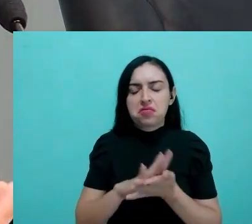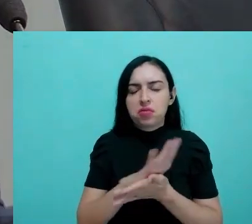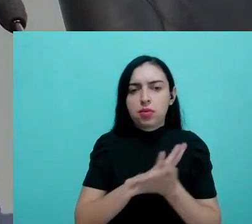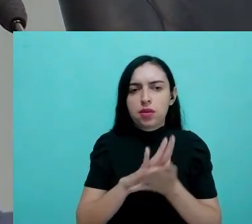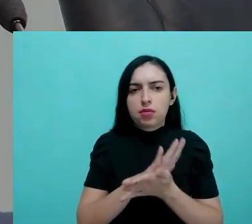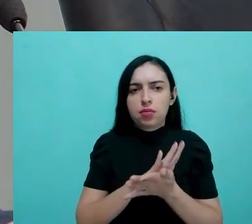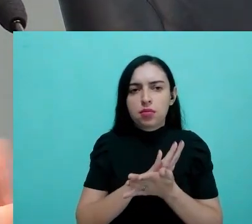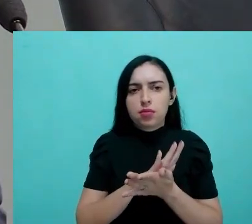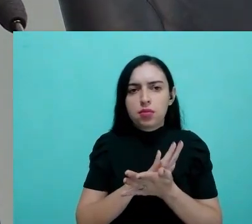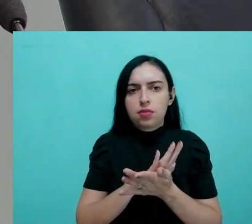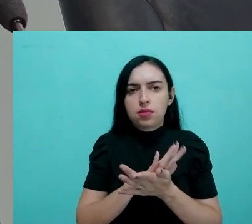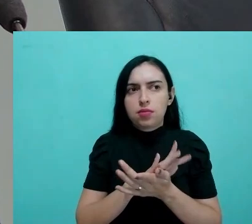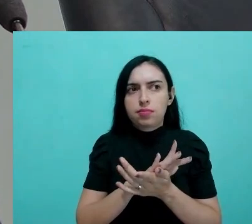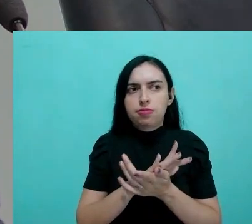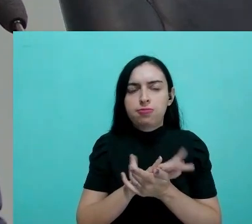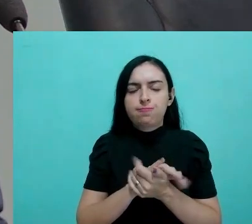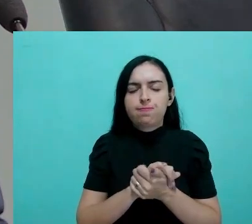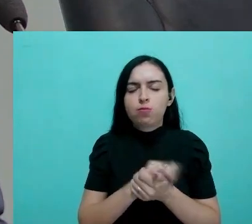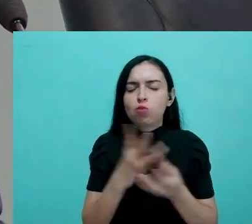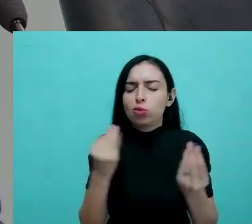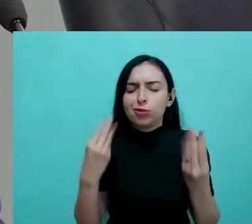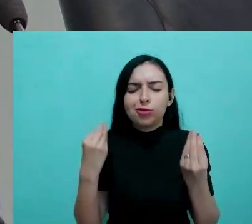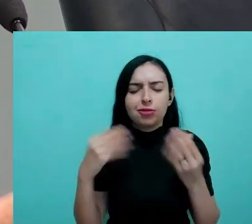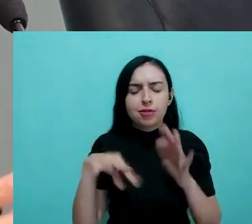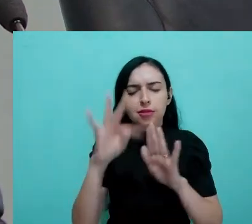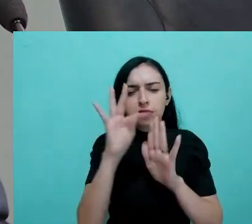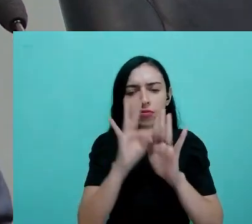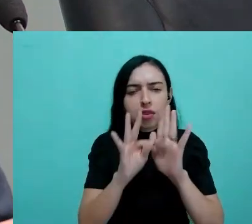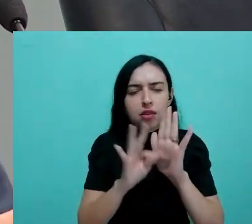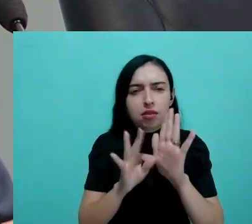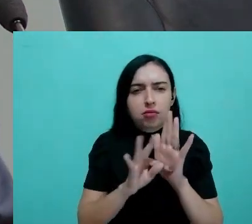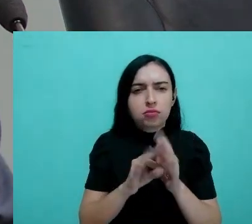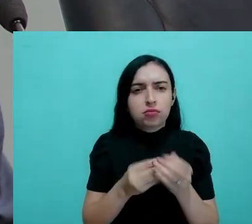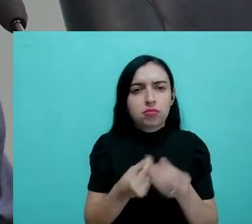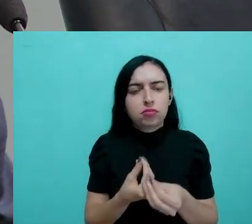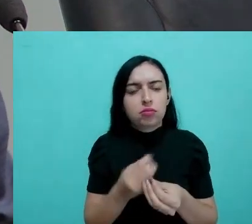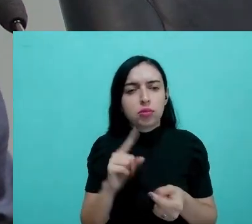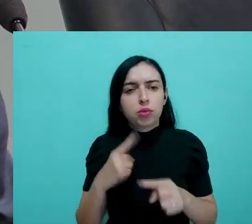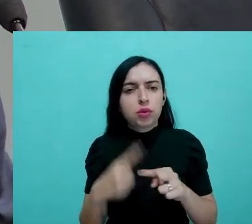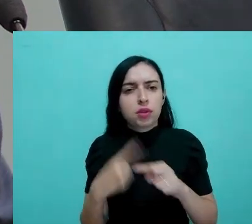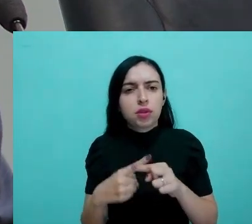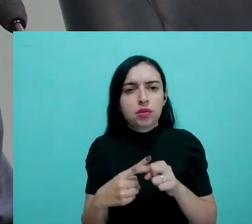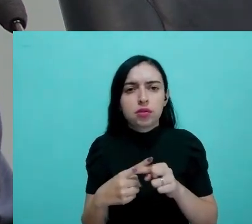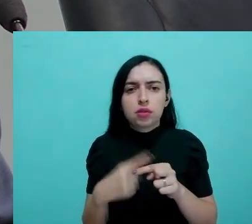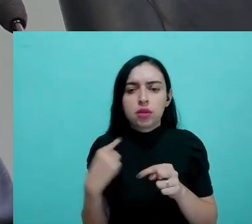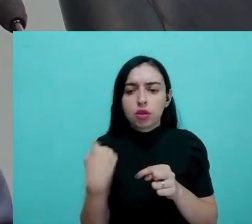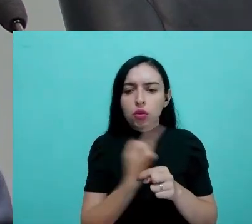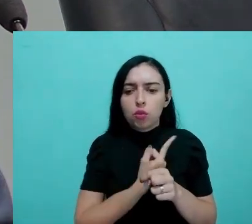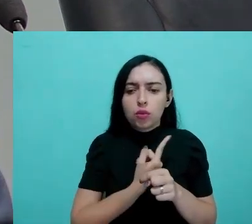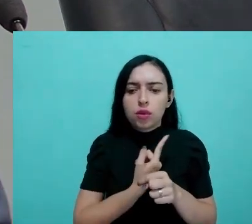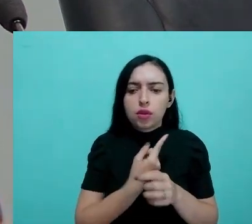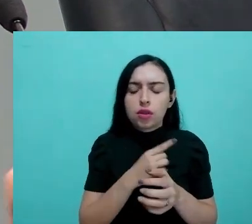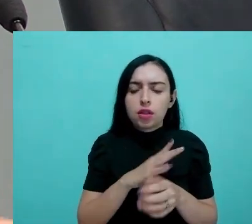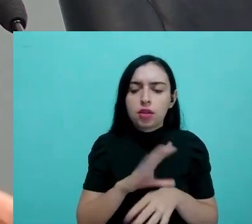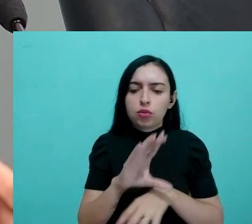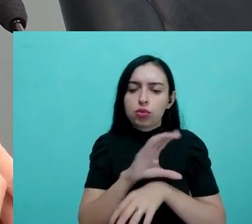muy teórica, porque ninguna de nuestras constituciones fue